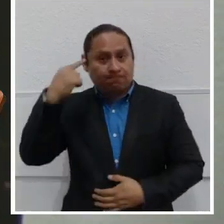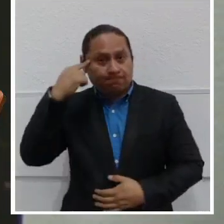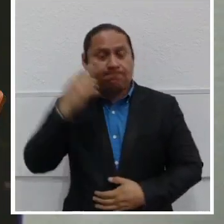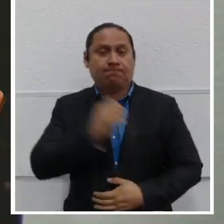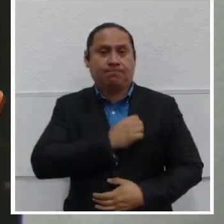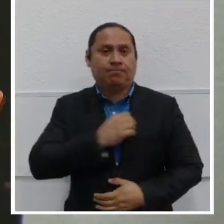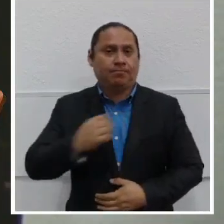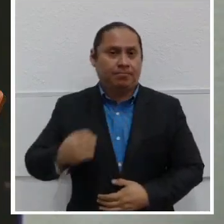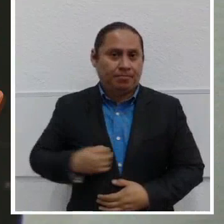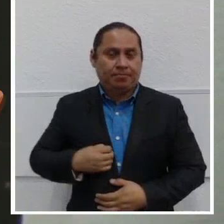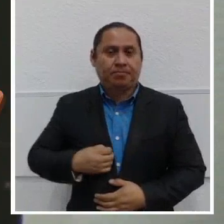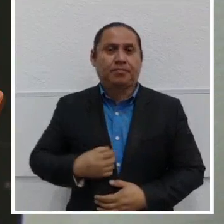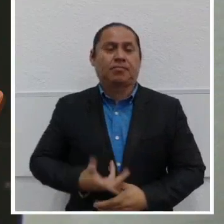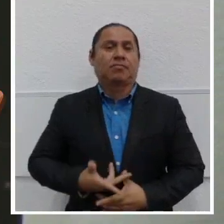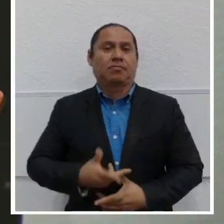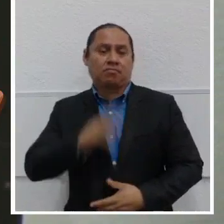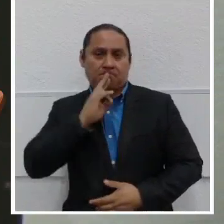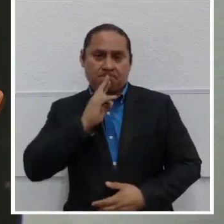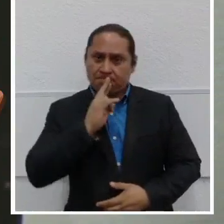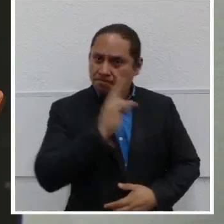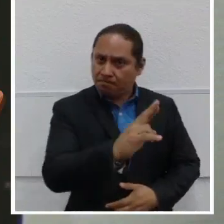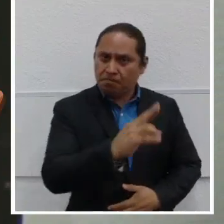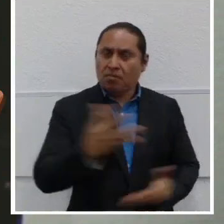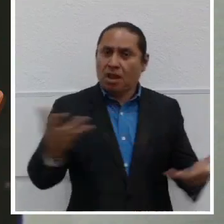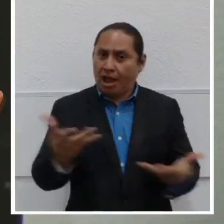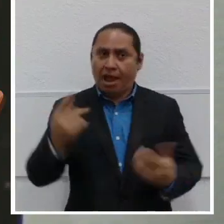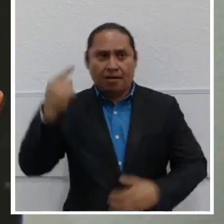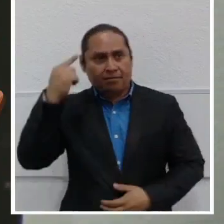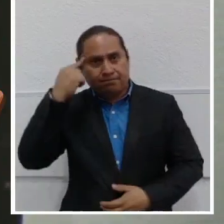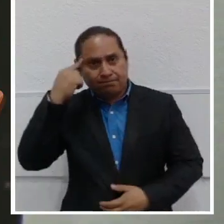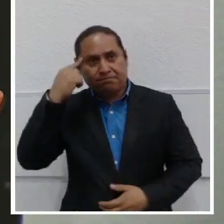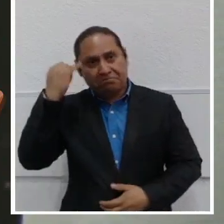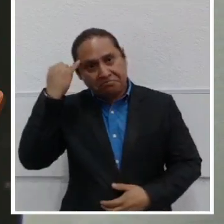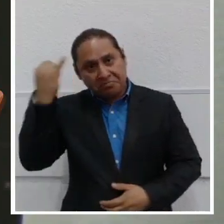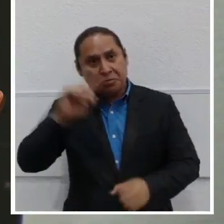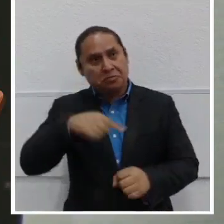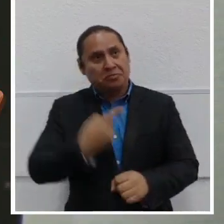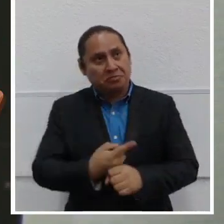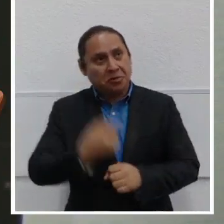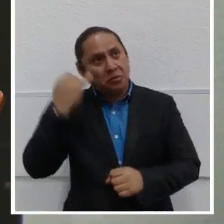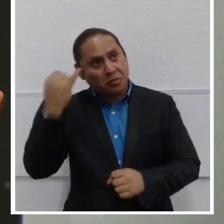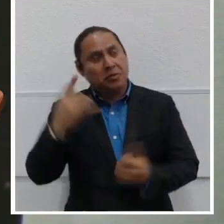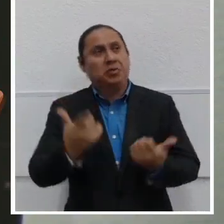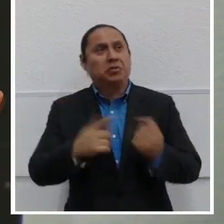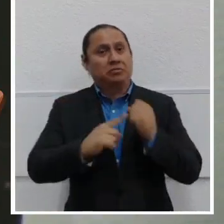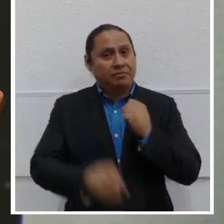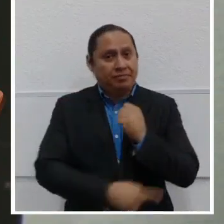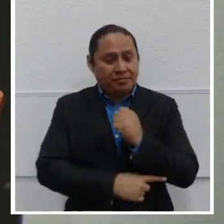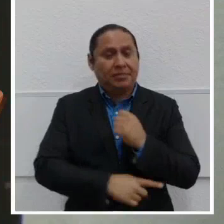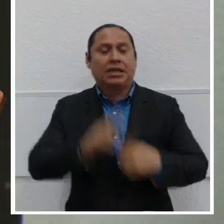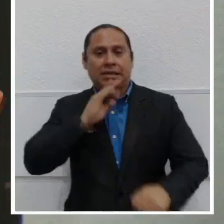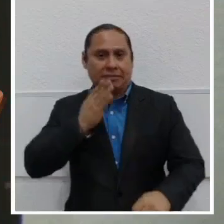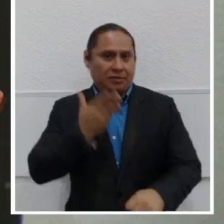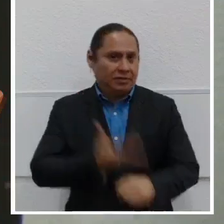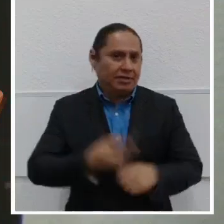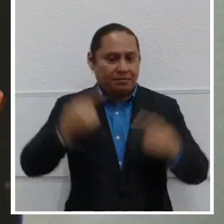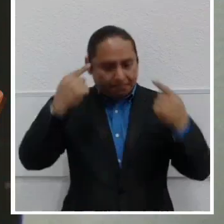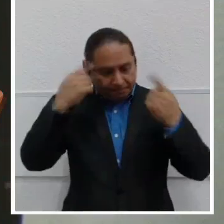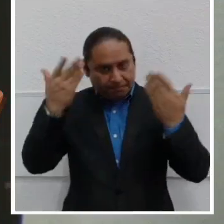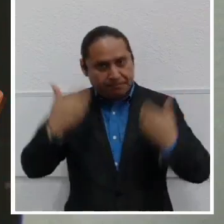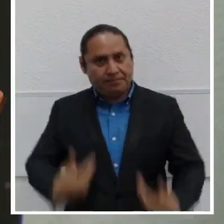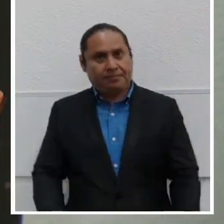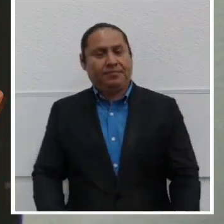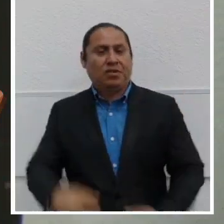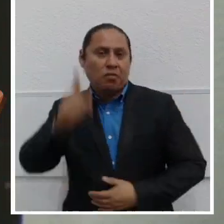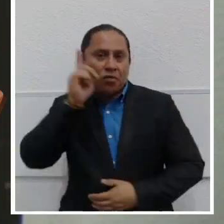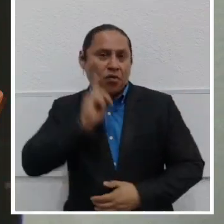obligación a responder por nuestras actitudes y también tenemos que ser responsables como